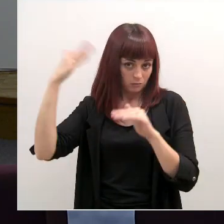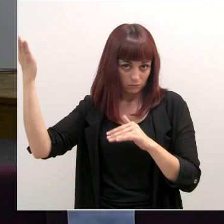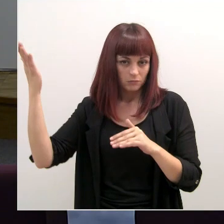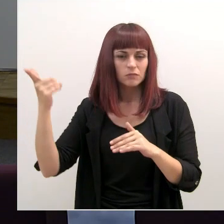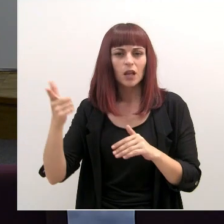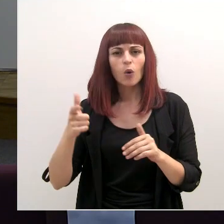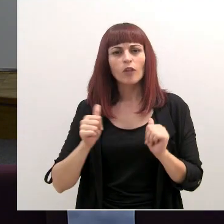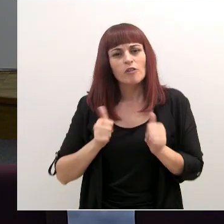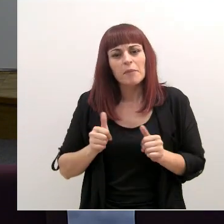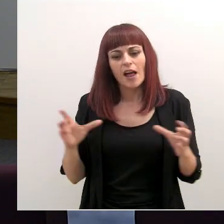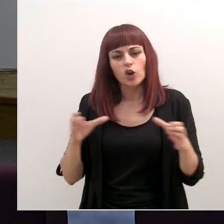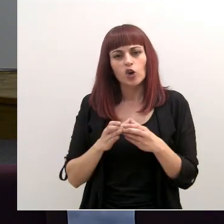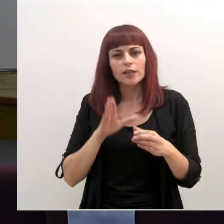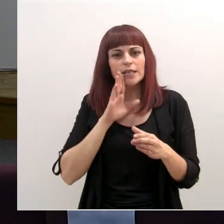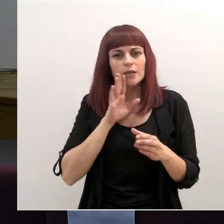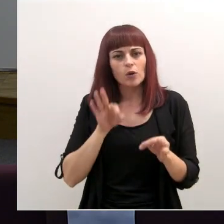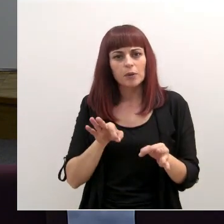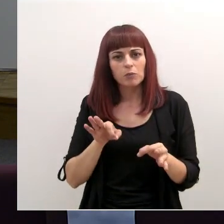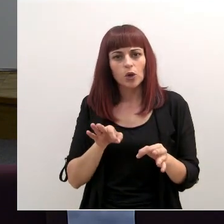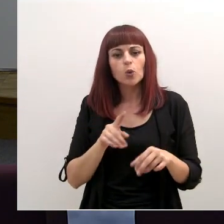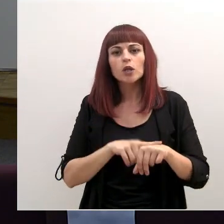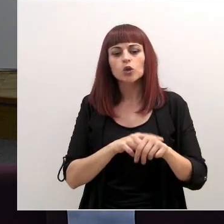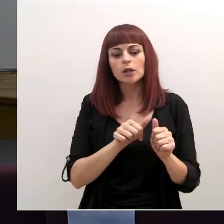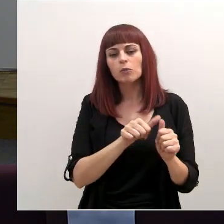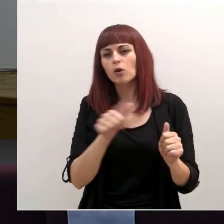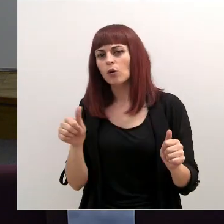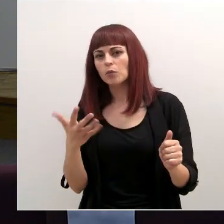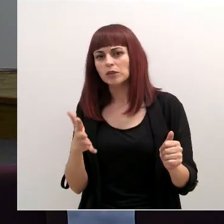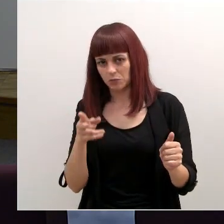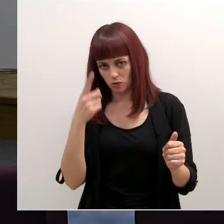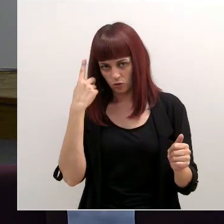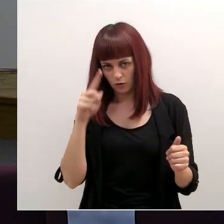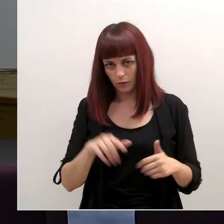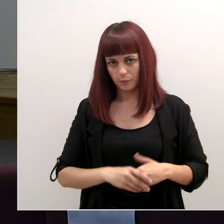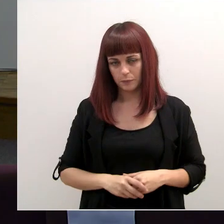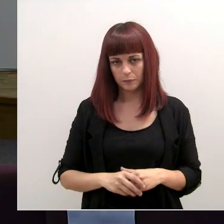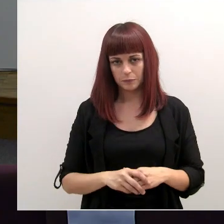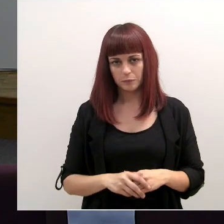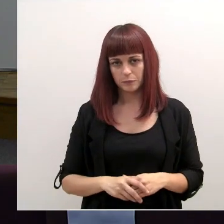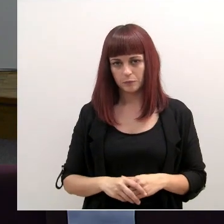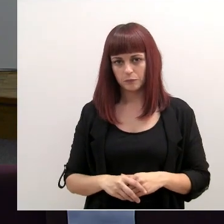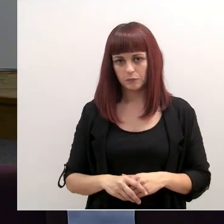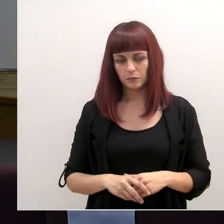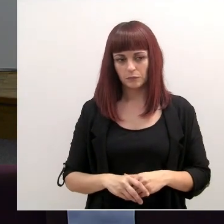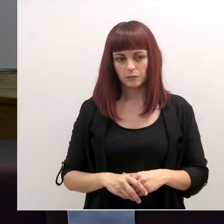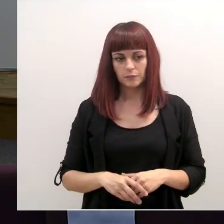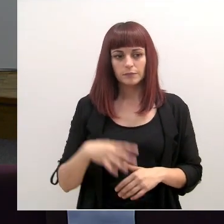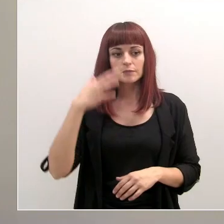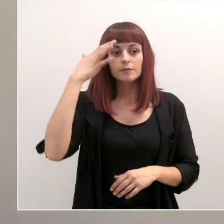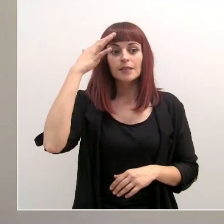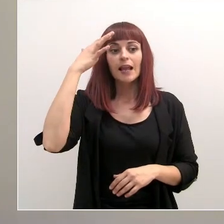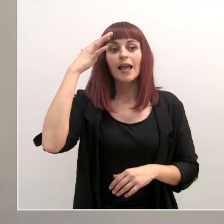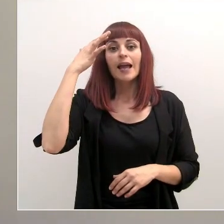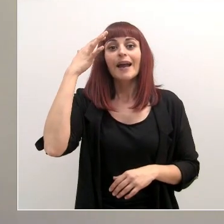la inmunización de este colectivo y durante cuánto tiempo se va a prolongar? Pues sí, creemos